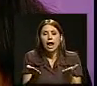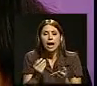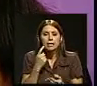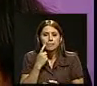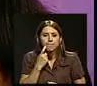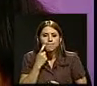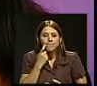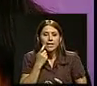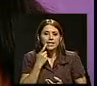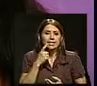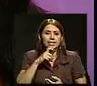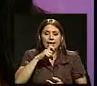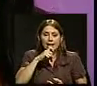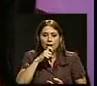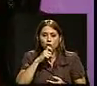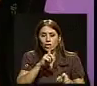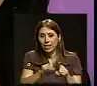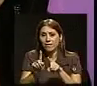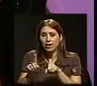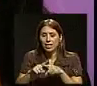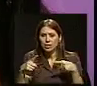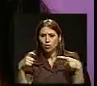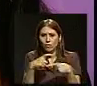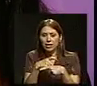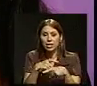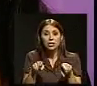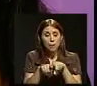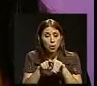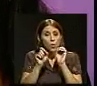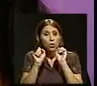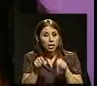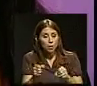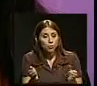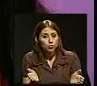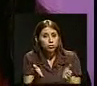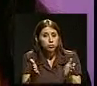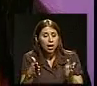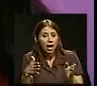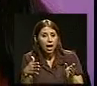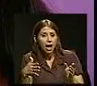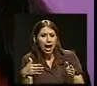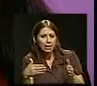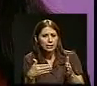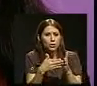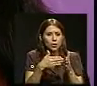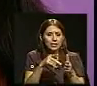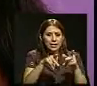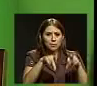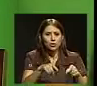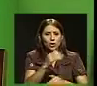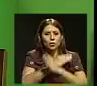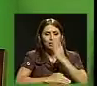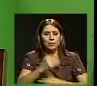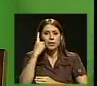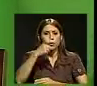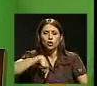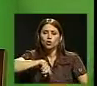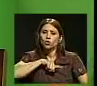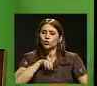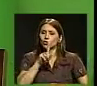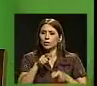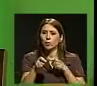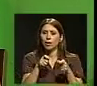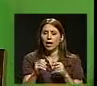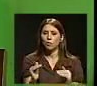de conflictos, inclusive agresiones hacia ese miembro con discapacidad, porque no estamos manejando las cosas de una forma